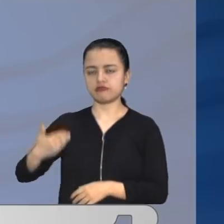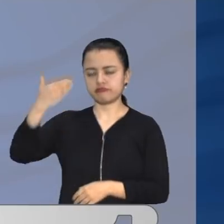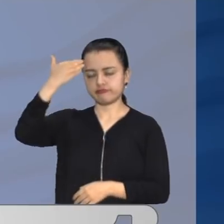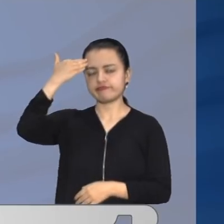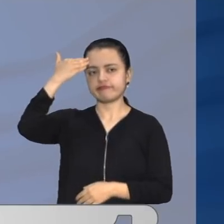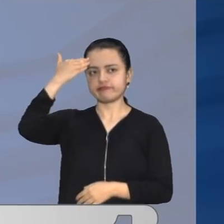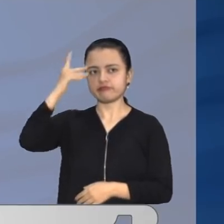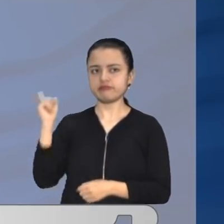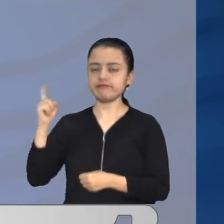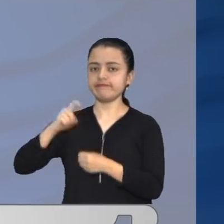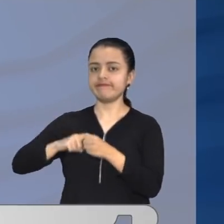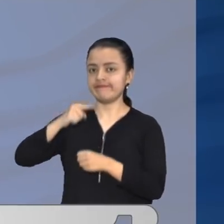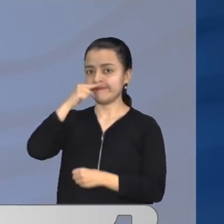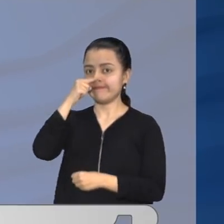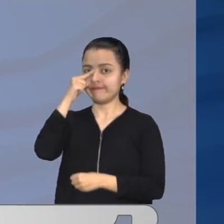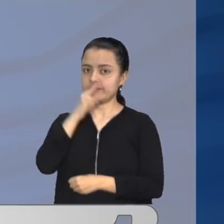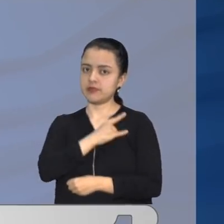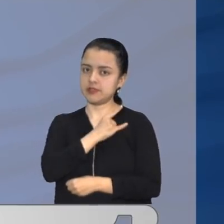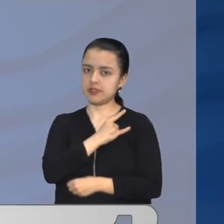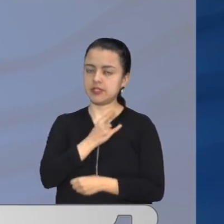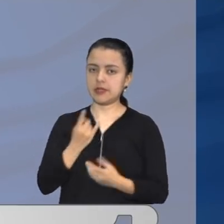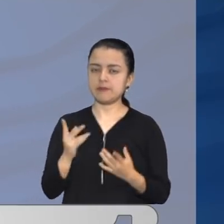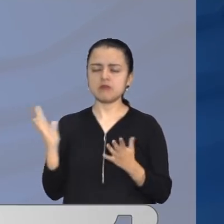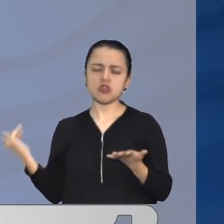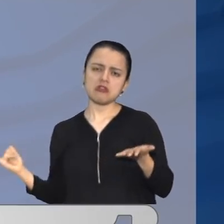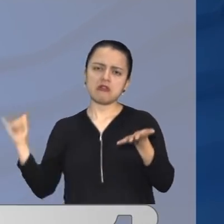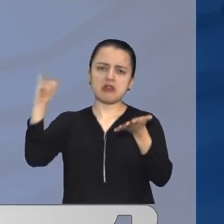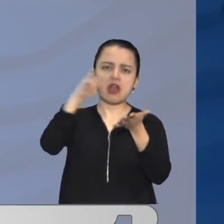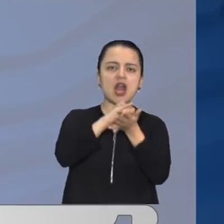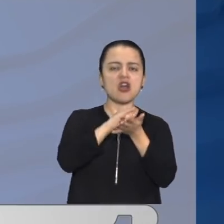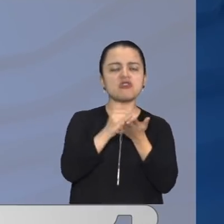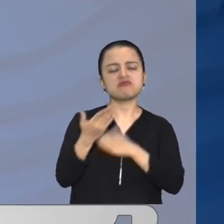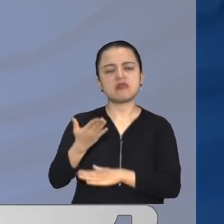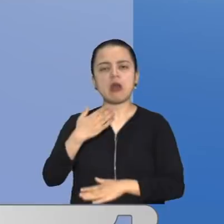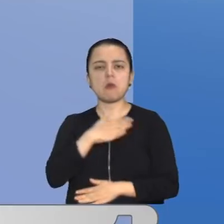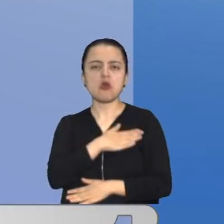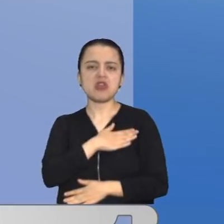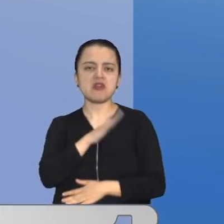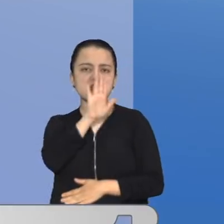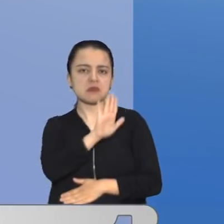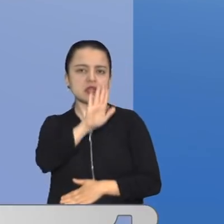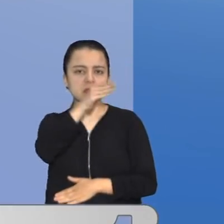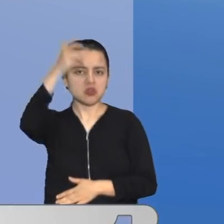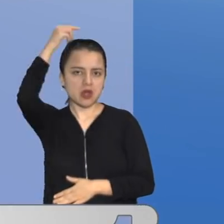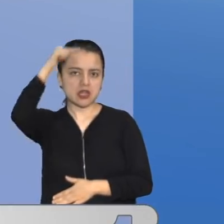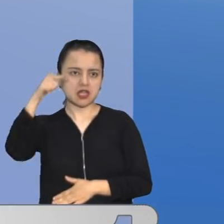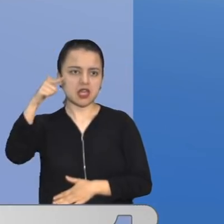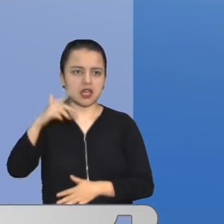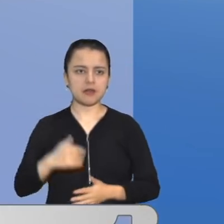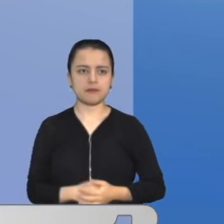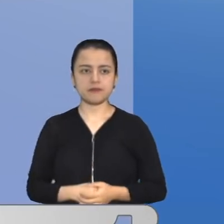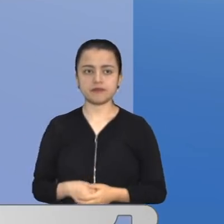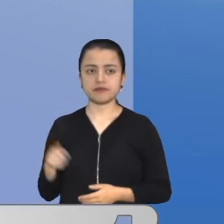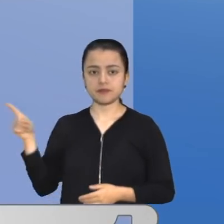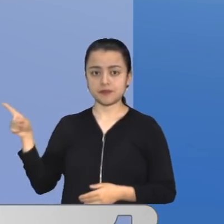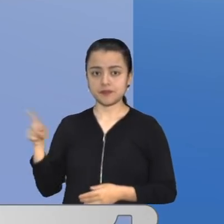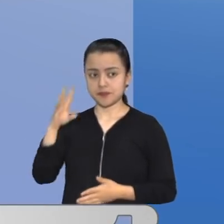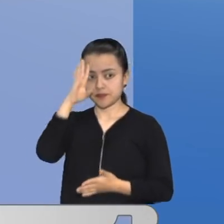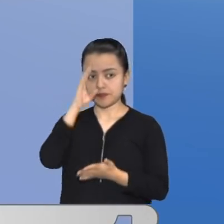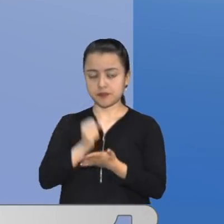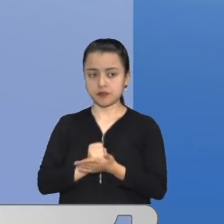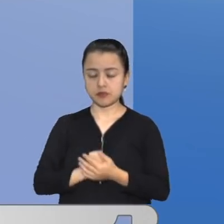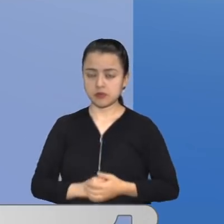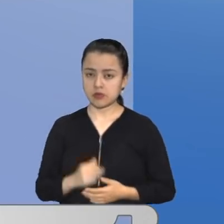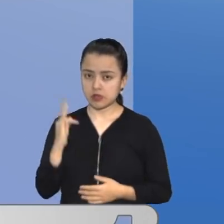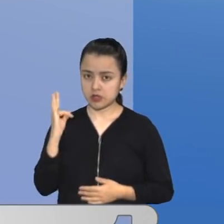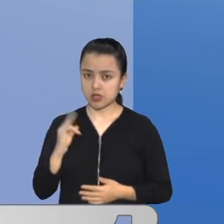Universidad Javeriana y se encontraba en la capital de Bolívar celebrando la graduación de su hermana. Él venía caminando con un grupo de amigos